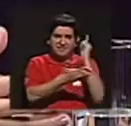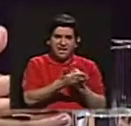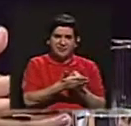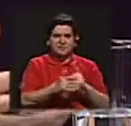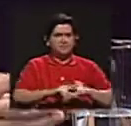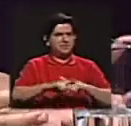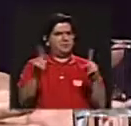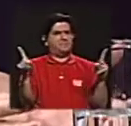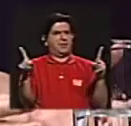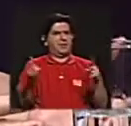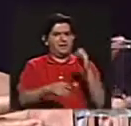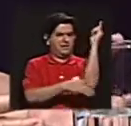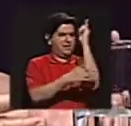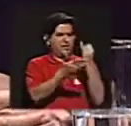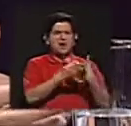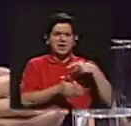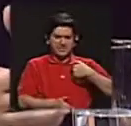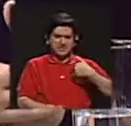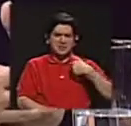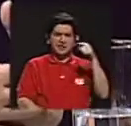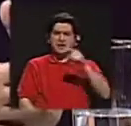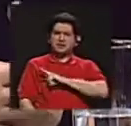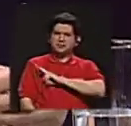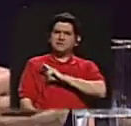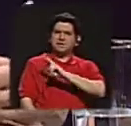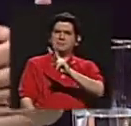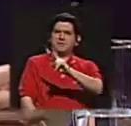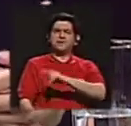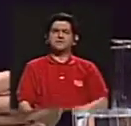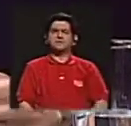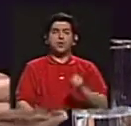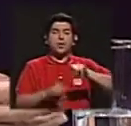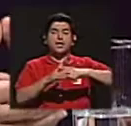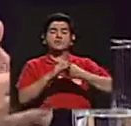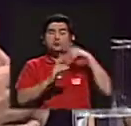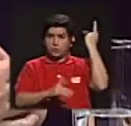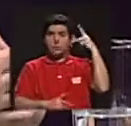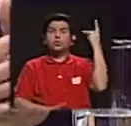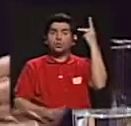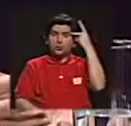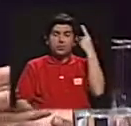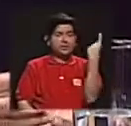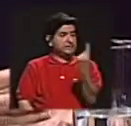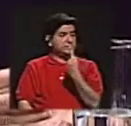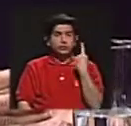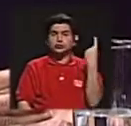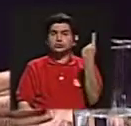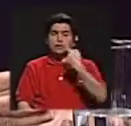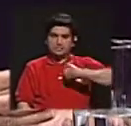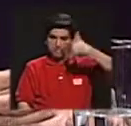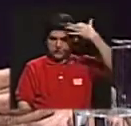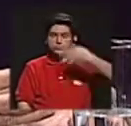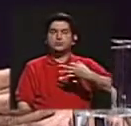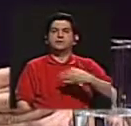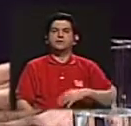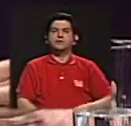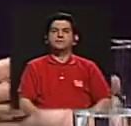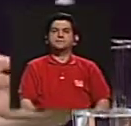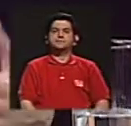pero el arte tiene esa vocación, es decir, el arte es un instrumento político, lo ha sido siempre para mí.